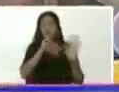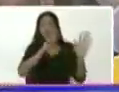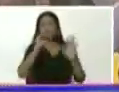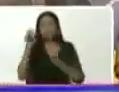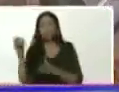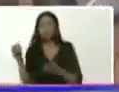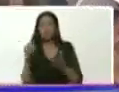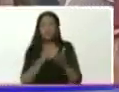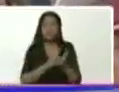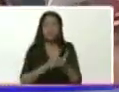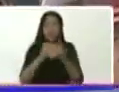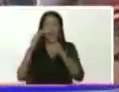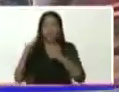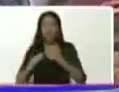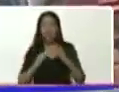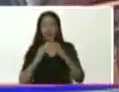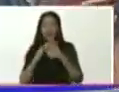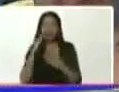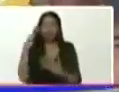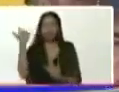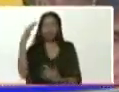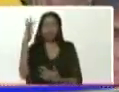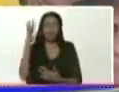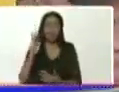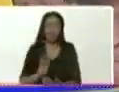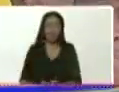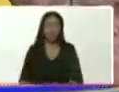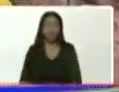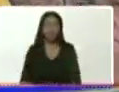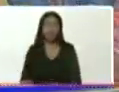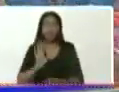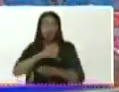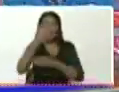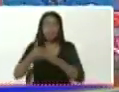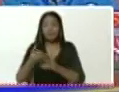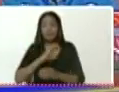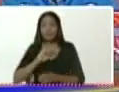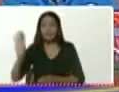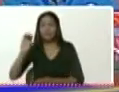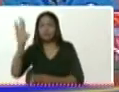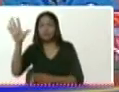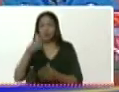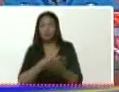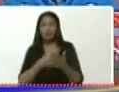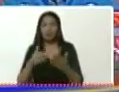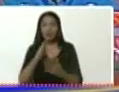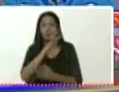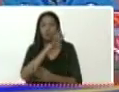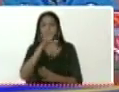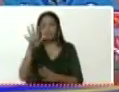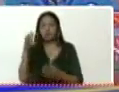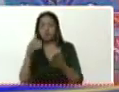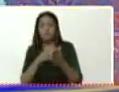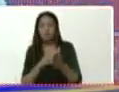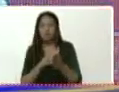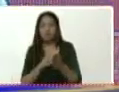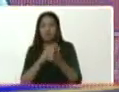2.700.000 viviendas. Naguará. Plan de la Patria, 5.045.000 viviendas.